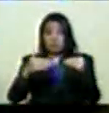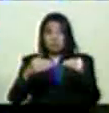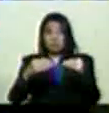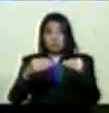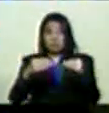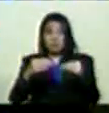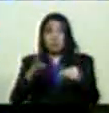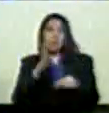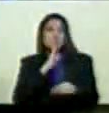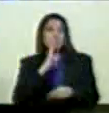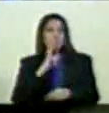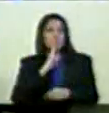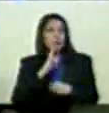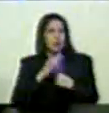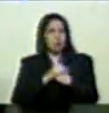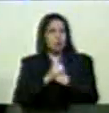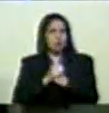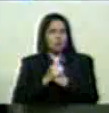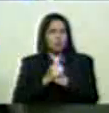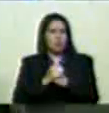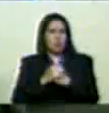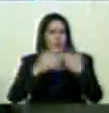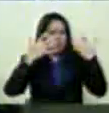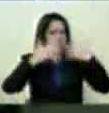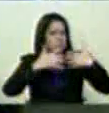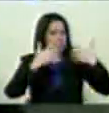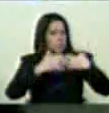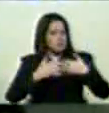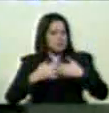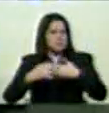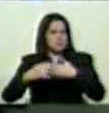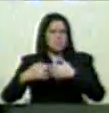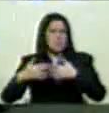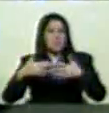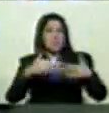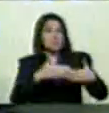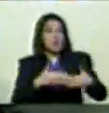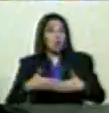Deutsche Bank, a su agencia en Estados Unidos,